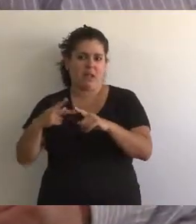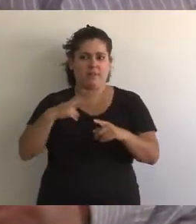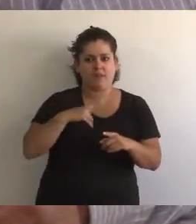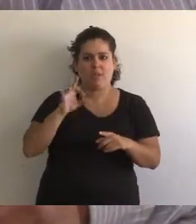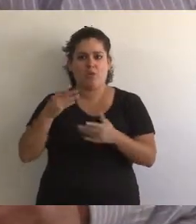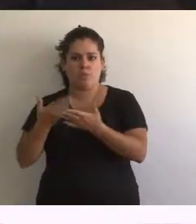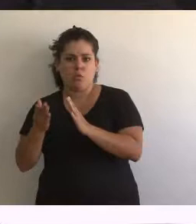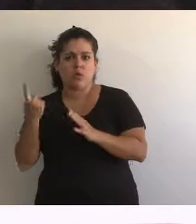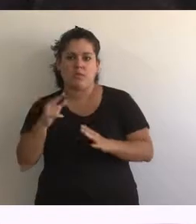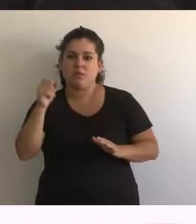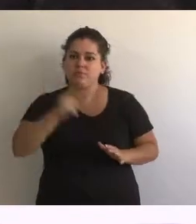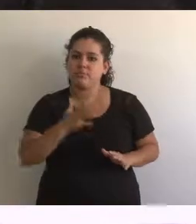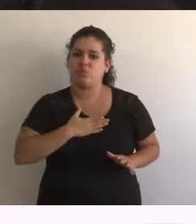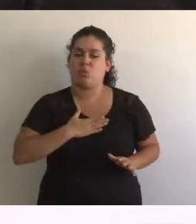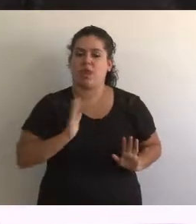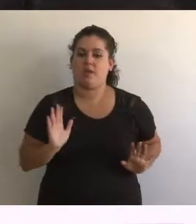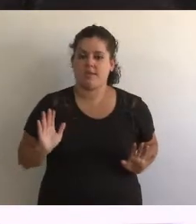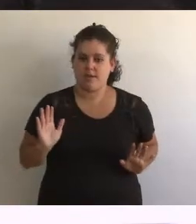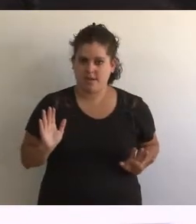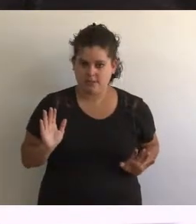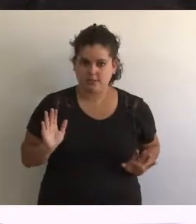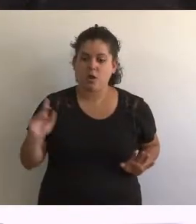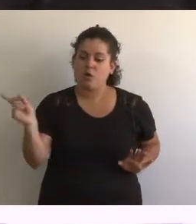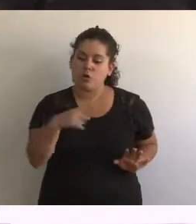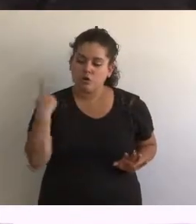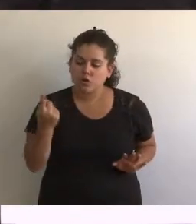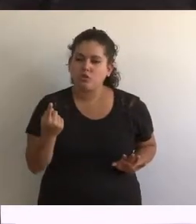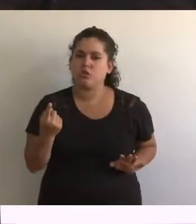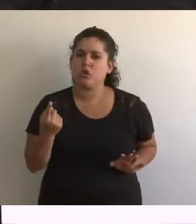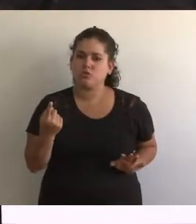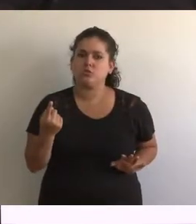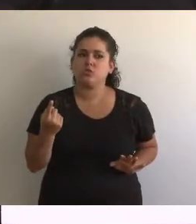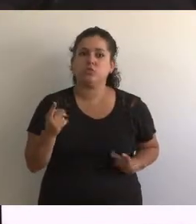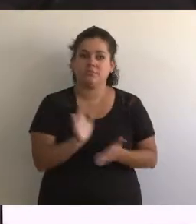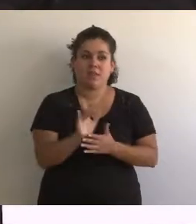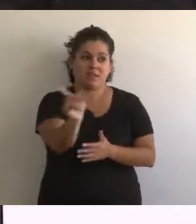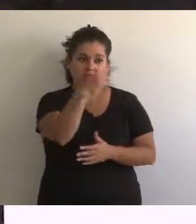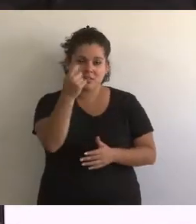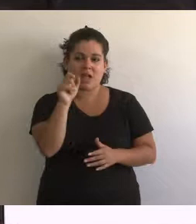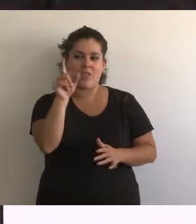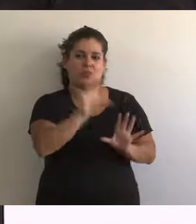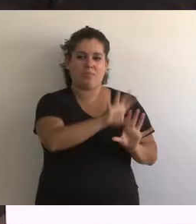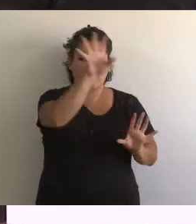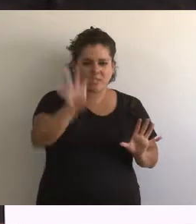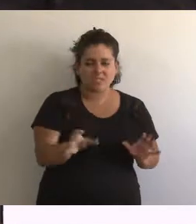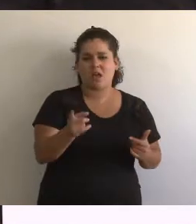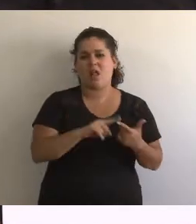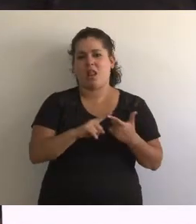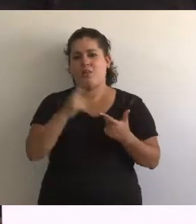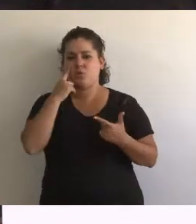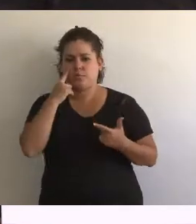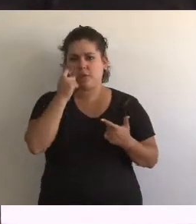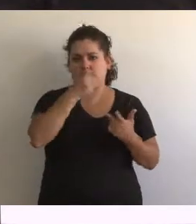privadas, pero en el marco de la soberanía de un país, ¿no? Nosotros, el Estado Nacional, los estados provinciales y